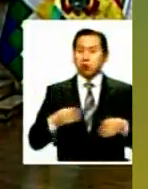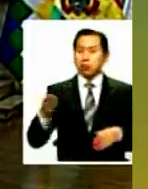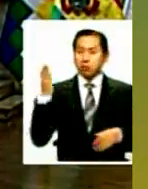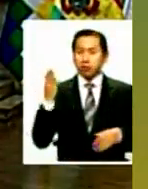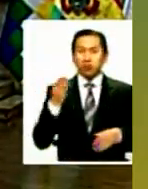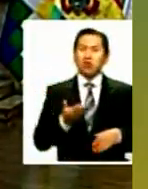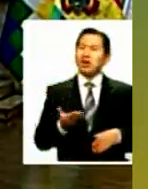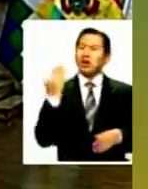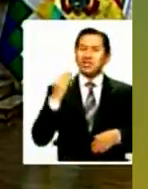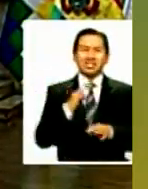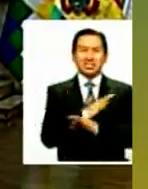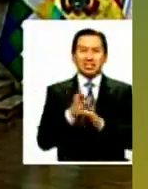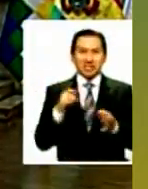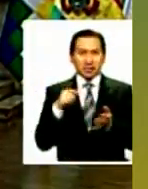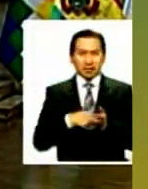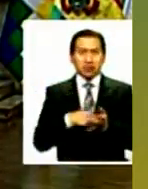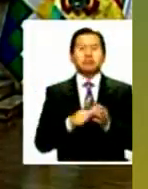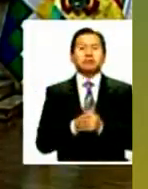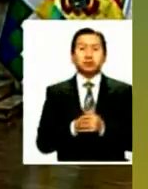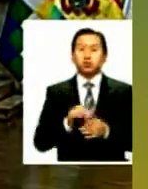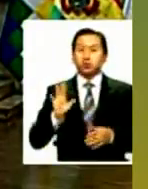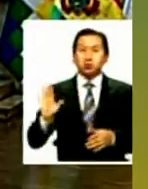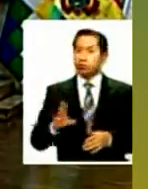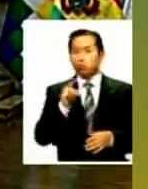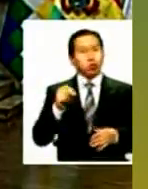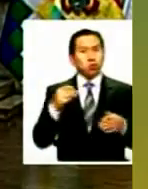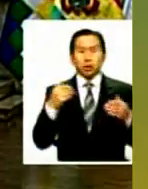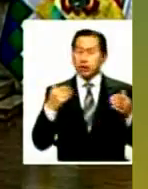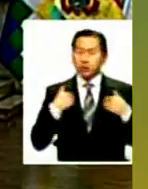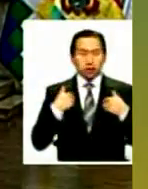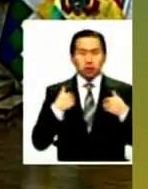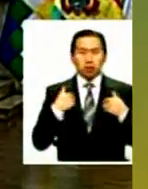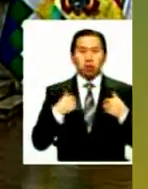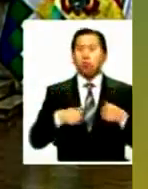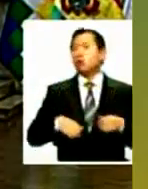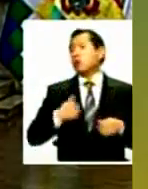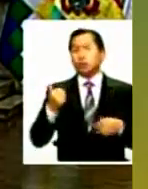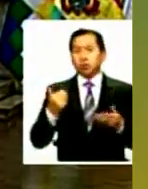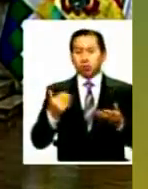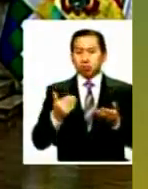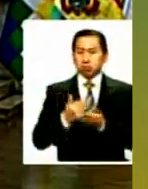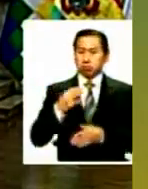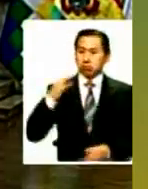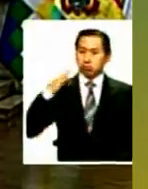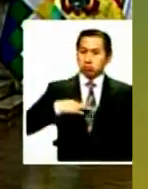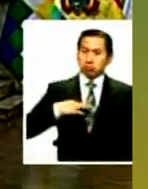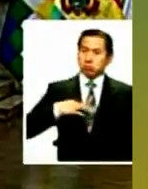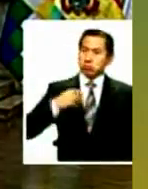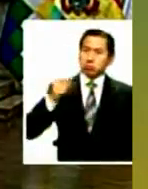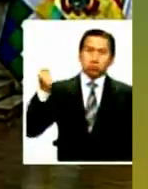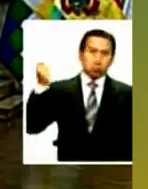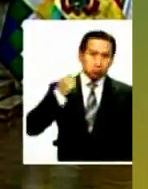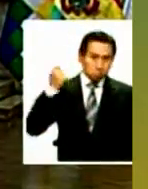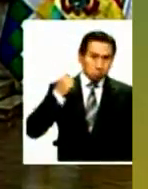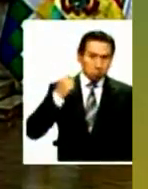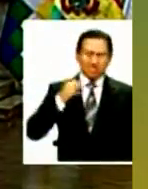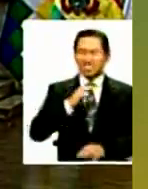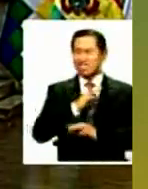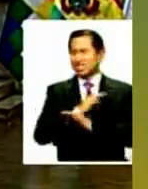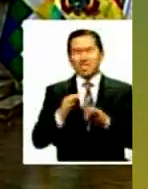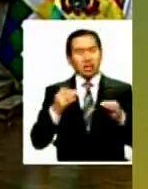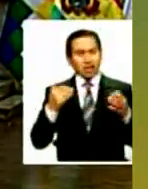Y por otro lado, mucha gente que quizás lo va a recibir y que no lo necesite, ya he visto campañas en redes sociales donde los van a empezar a